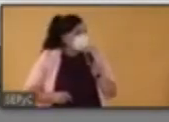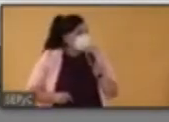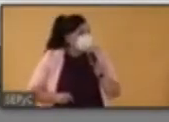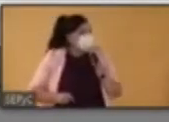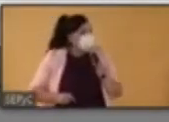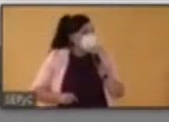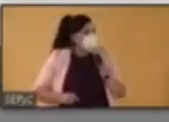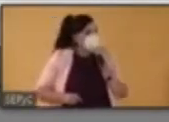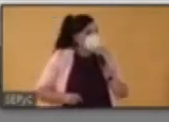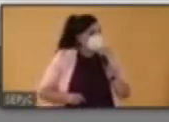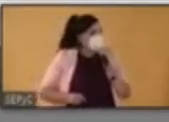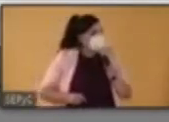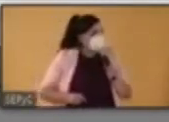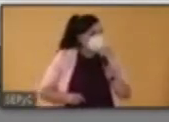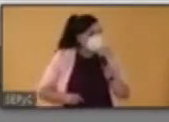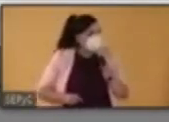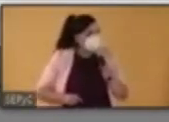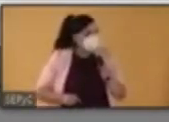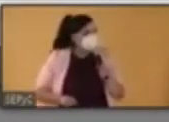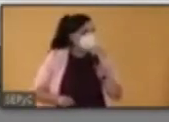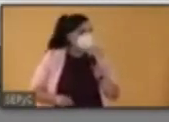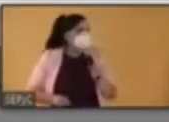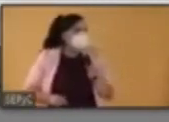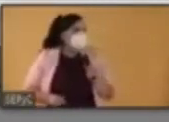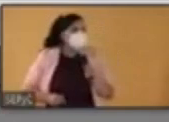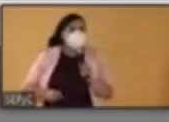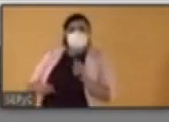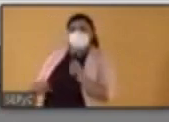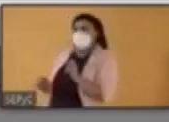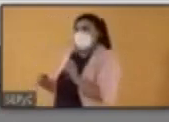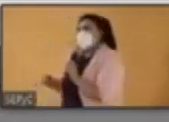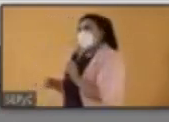Nivel, por favor, vamos insertándolos. En este caso,